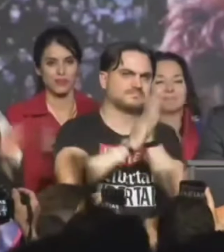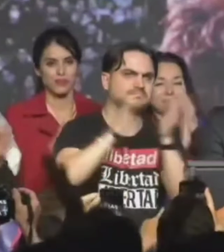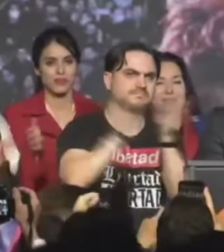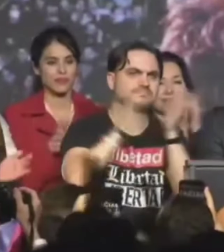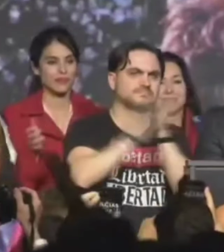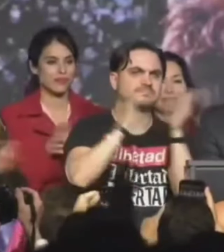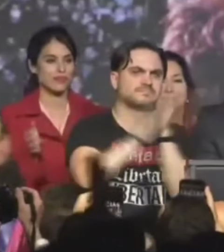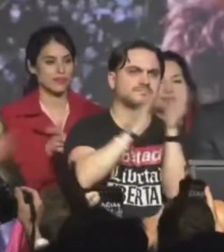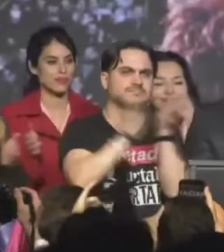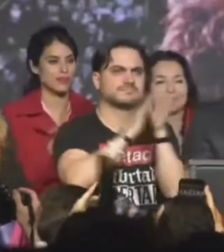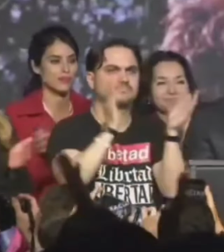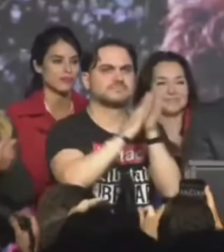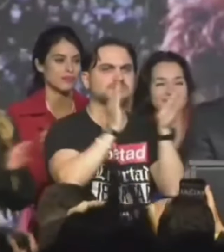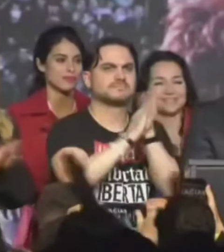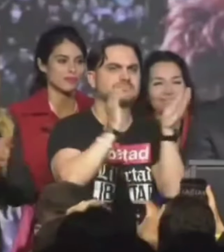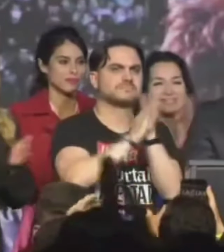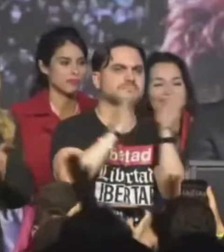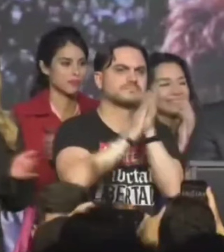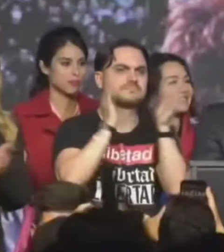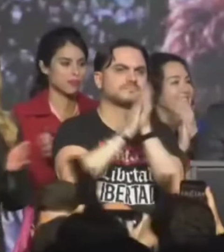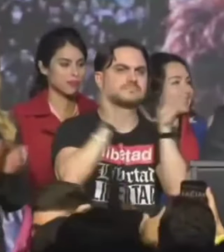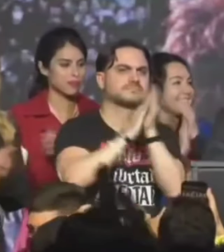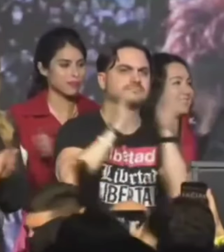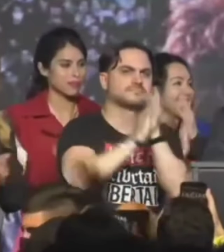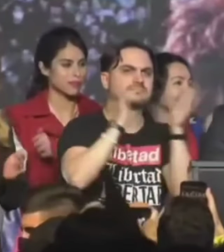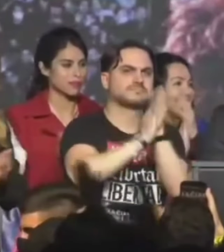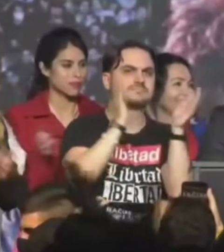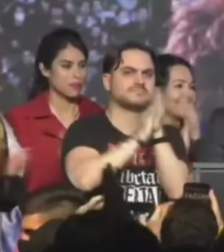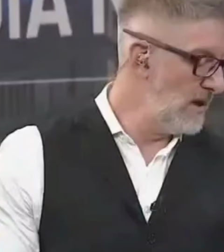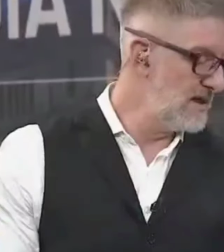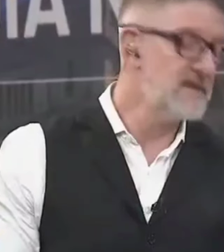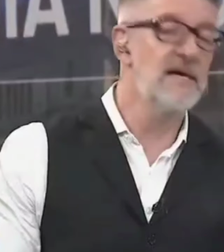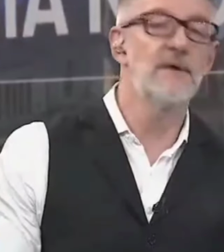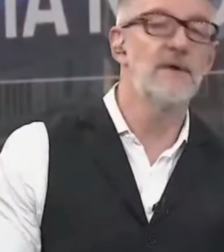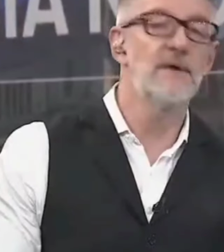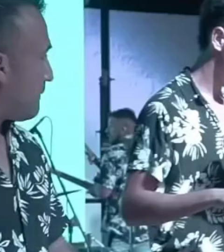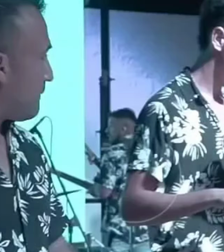como siempre. Bueno, buen año para vos, Luis. Un abrazo enorme. Gracias a vos. Igual, que sigas bien.